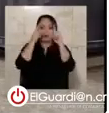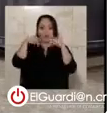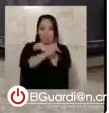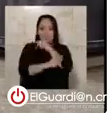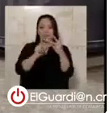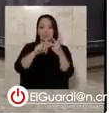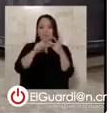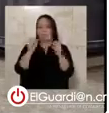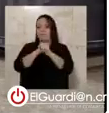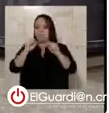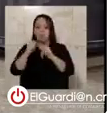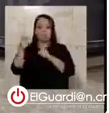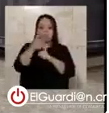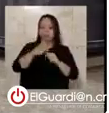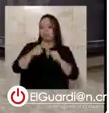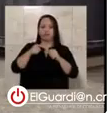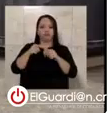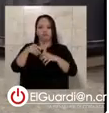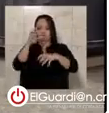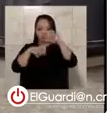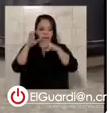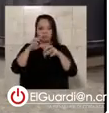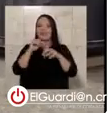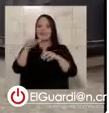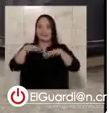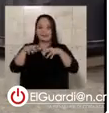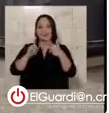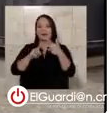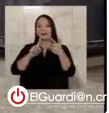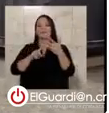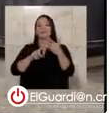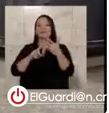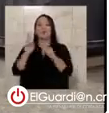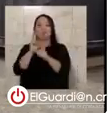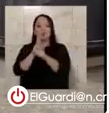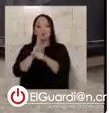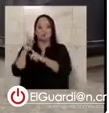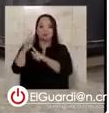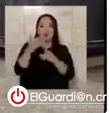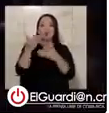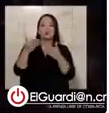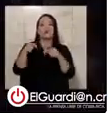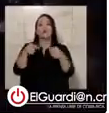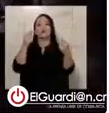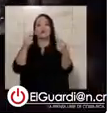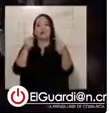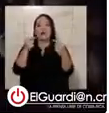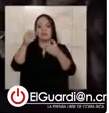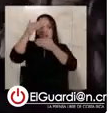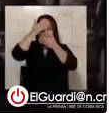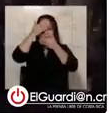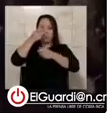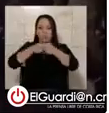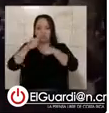desactivar explosivos, realizar operativos de alto riesgo contra el terrorismo y el narcotráfico. Sobre este último,